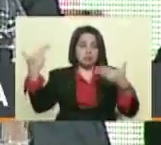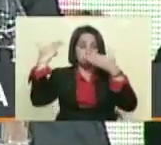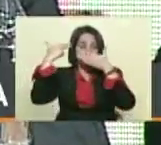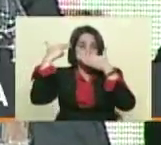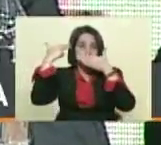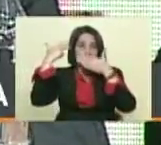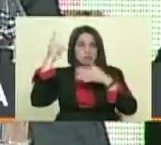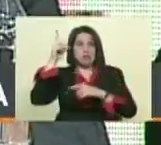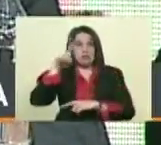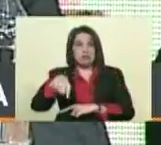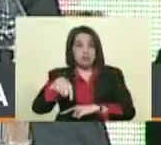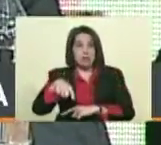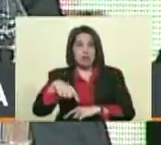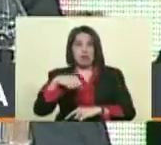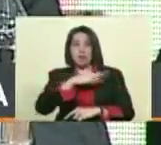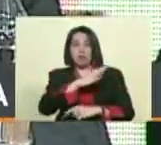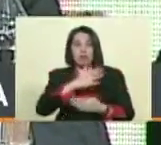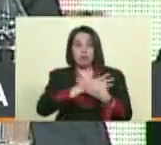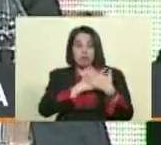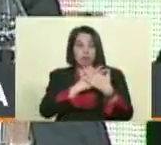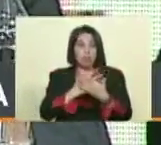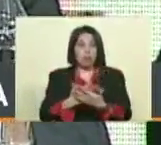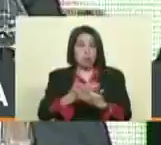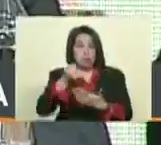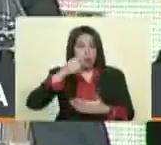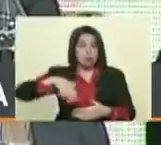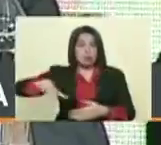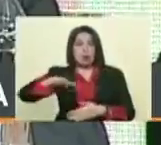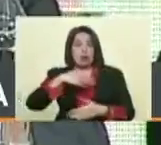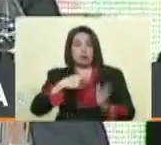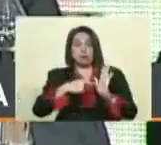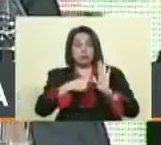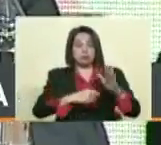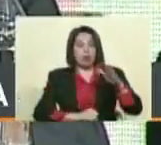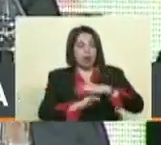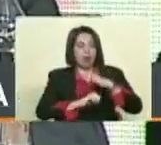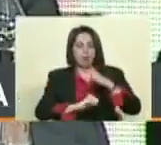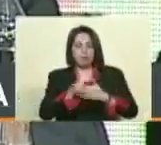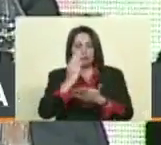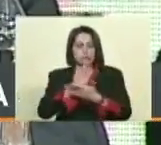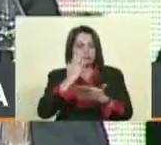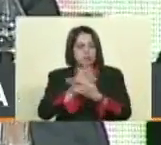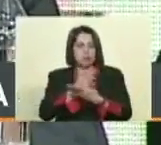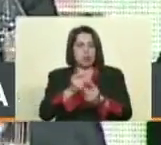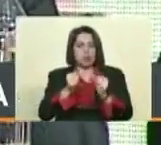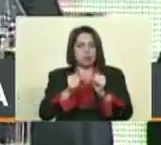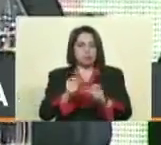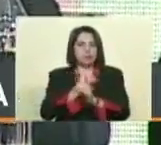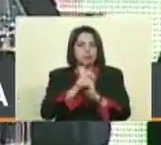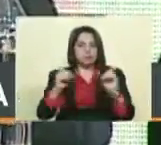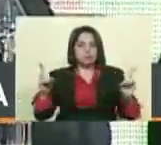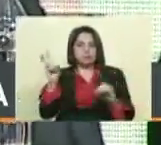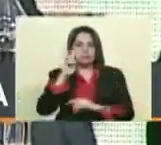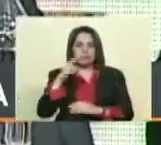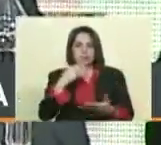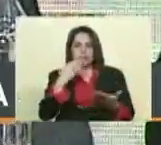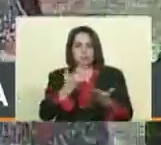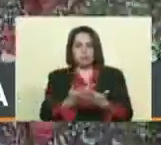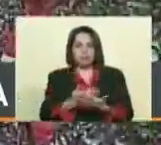siga contando el pueblo venezolano con este poder judicial para la estabilidad de la democracia venezolana. Muchas gracias,